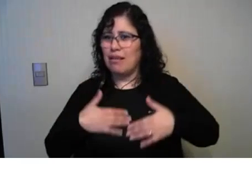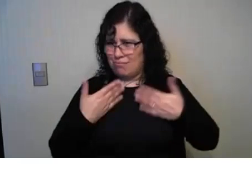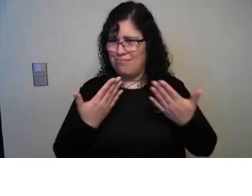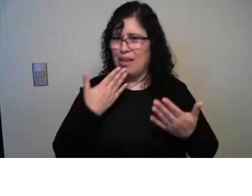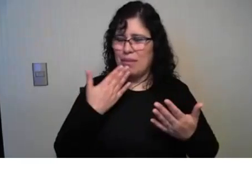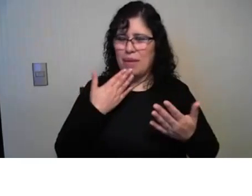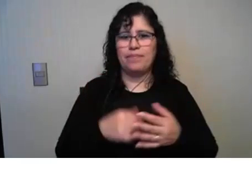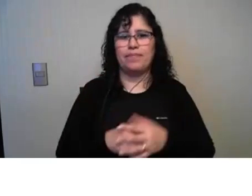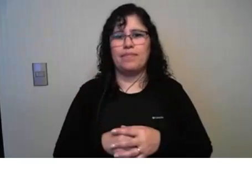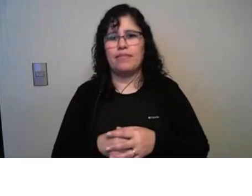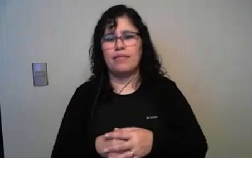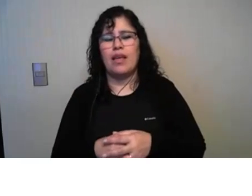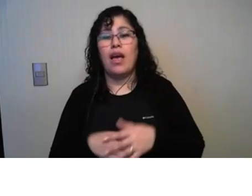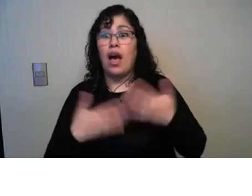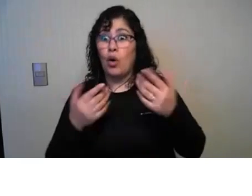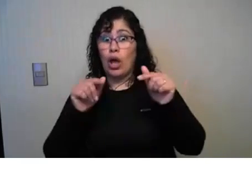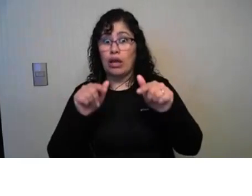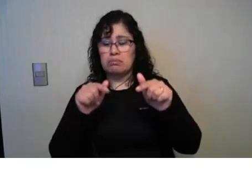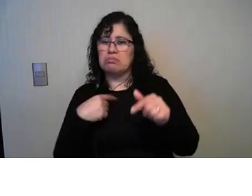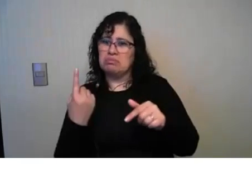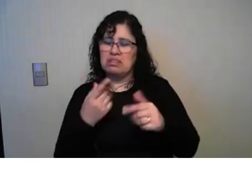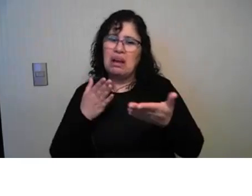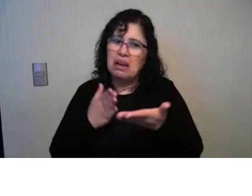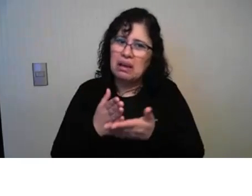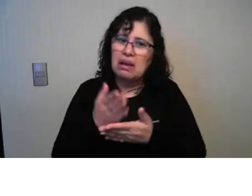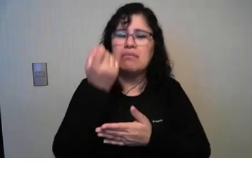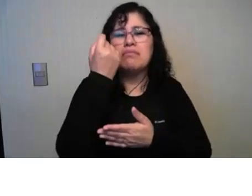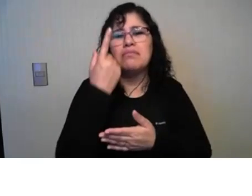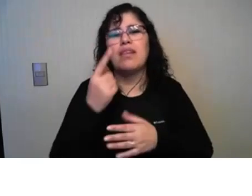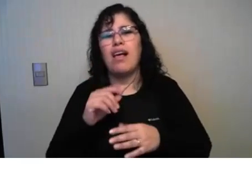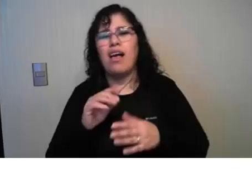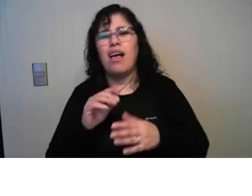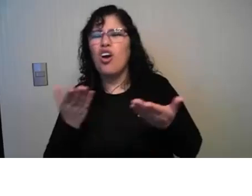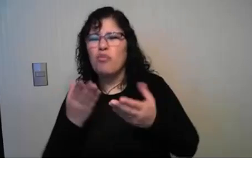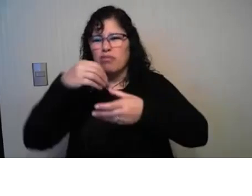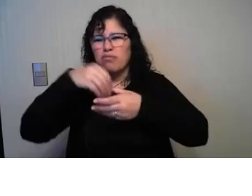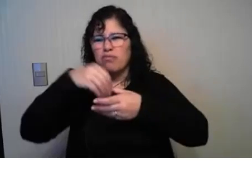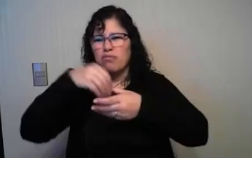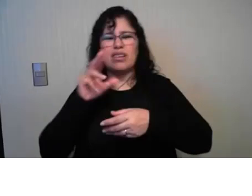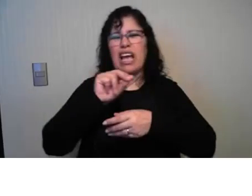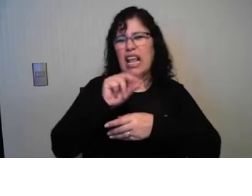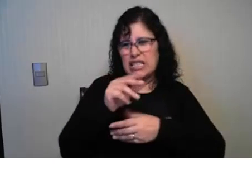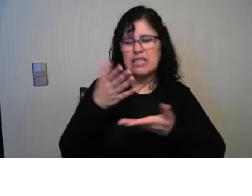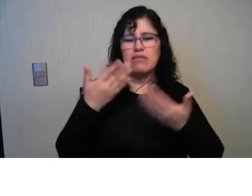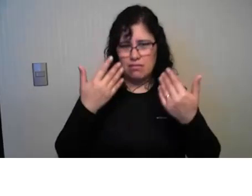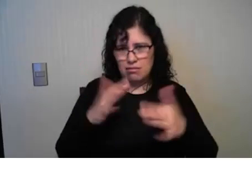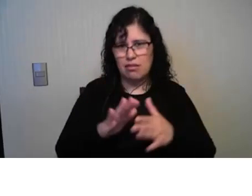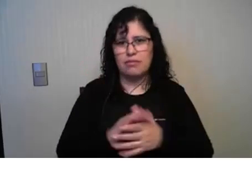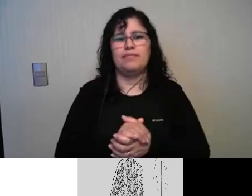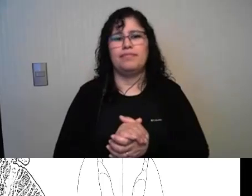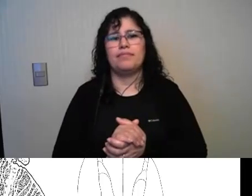Bien, entonces tenemos una primera aproximación a las subdivisiones de la sustancia gris de la